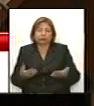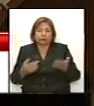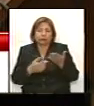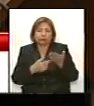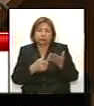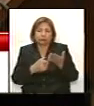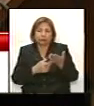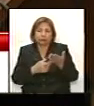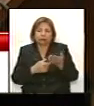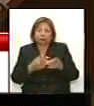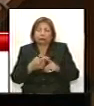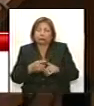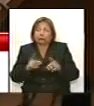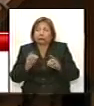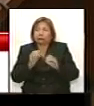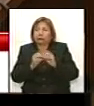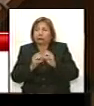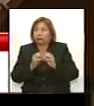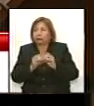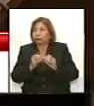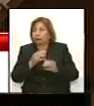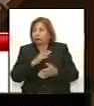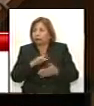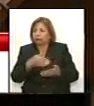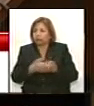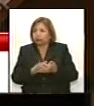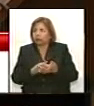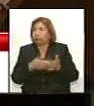tecnológicas, pero la solución es una solución que